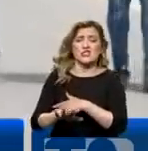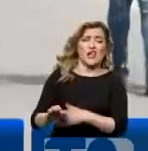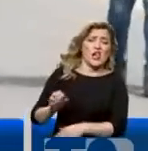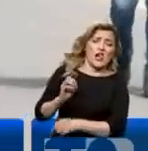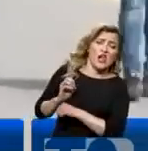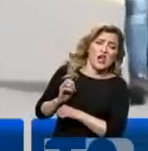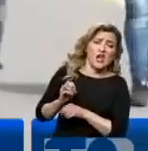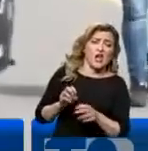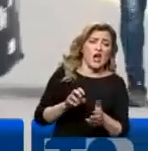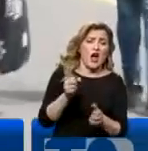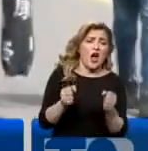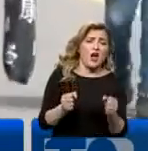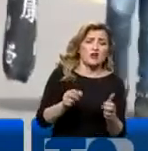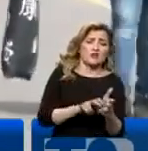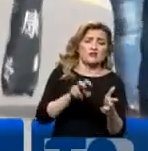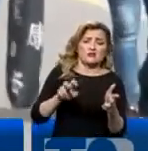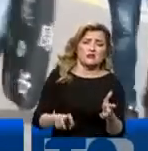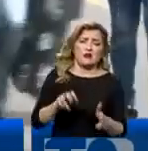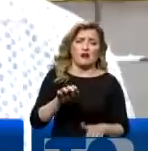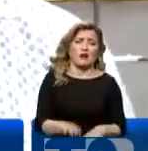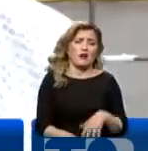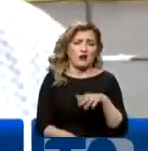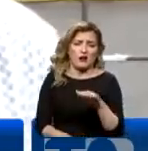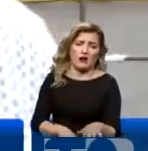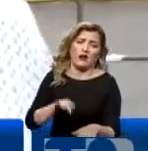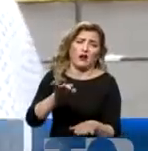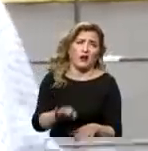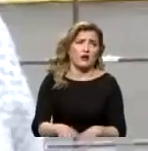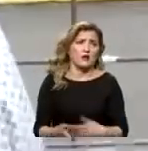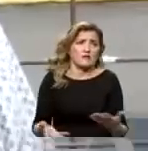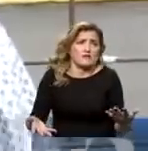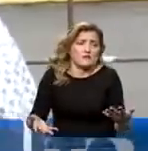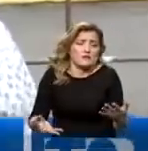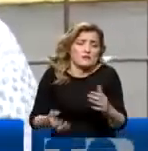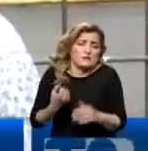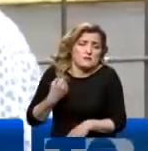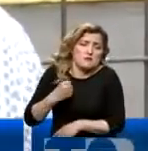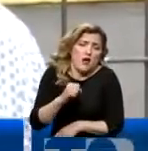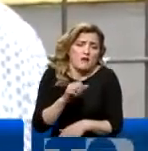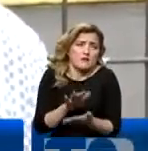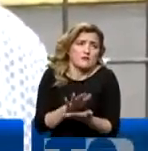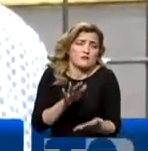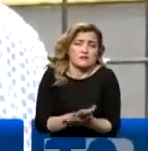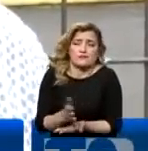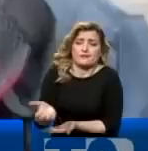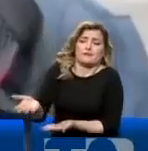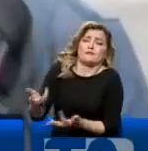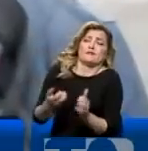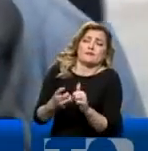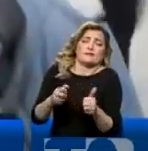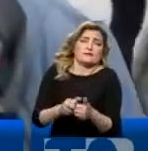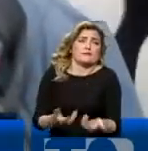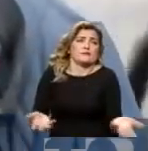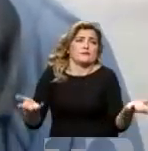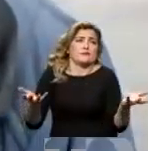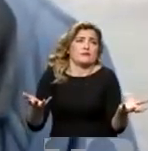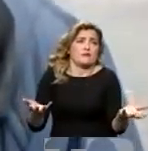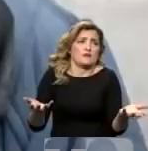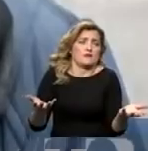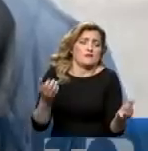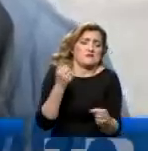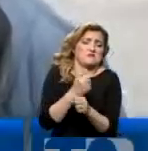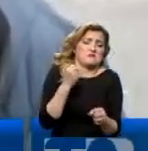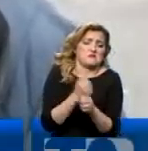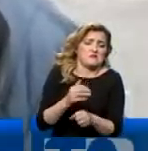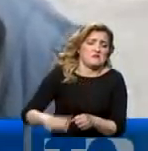caminar y hacer transbordos en toda la provincia. Estaba yendo tranquilo, pero no menos pensado me topo con este problema y llegamos tarde al trabajo